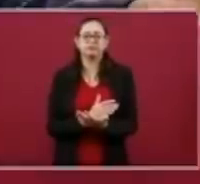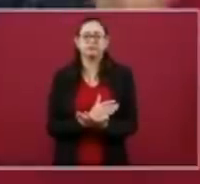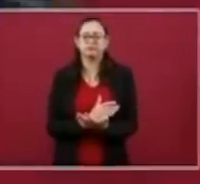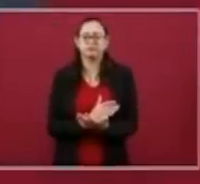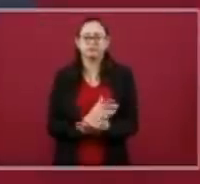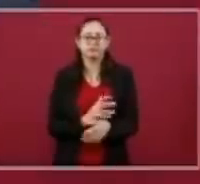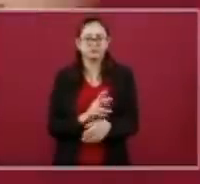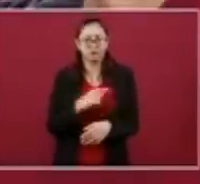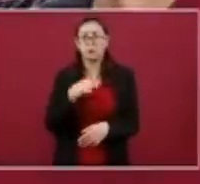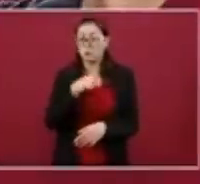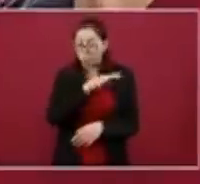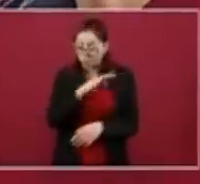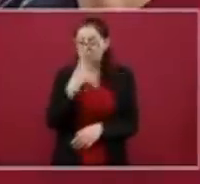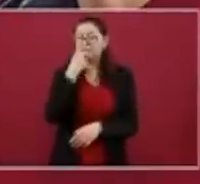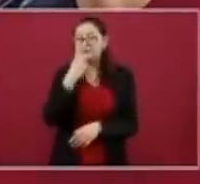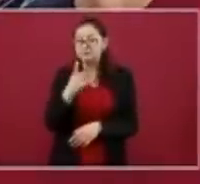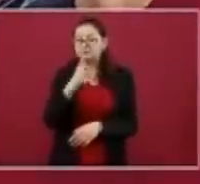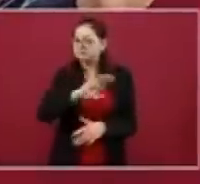¿no?